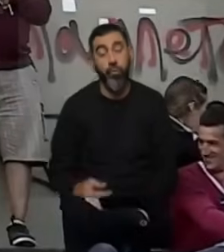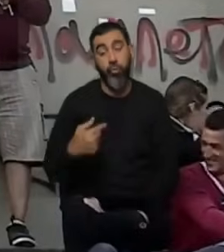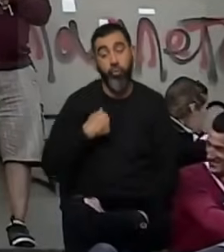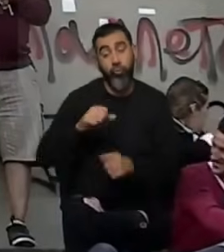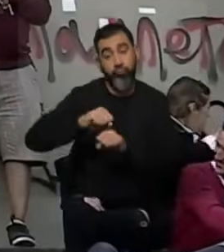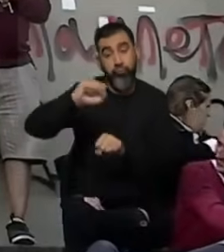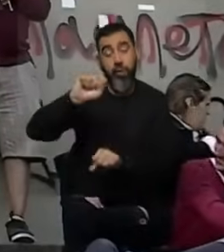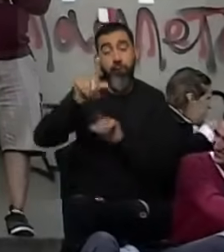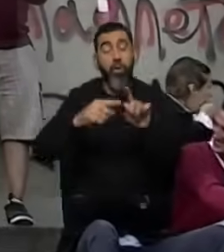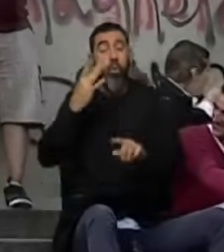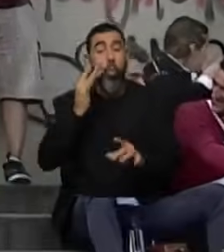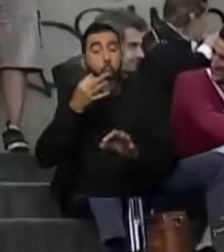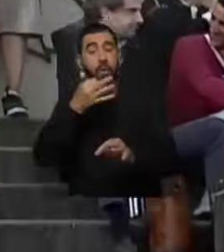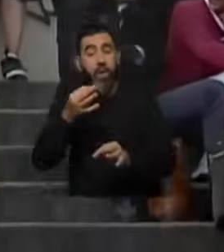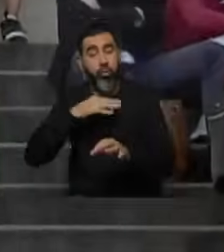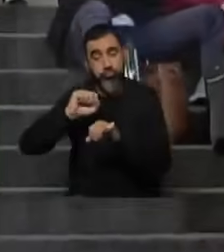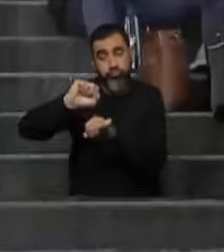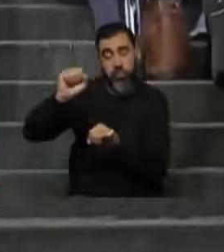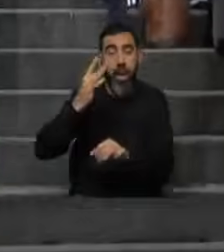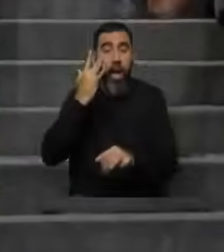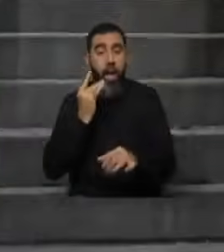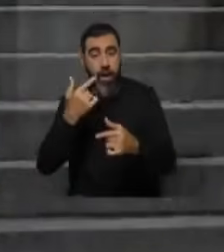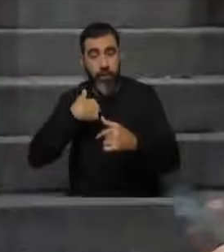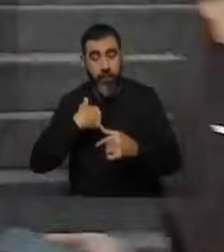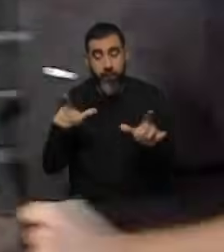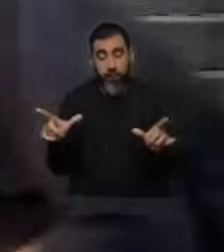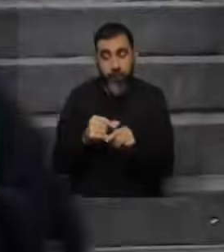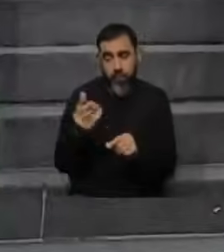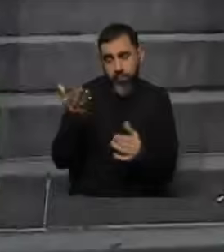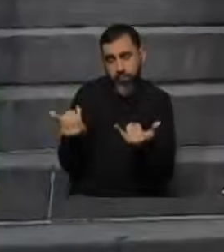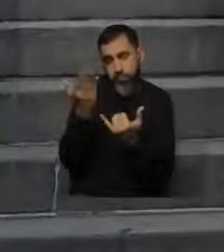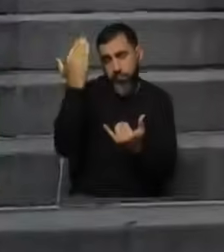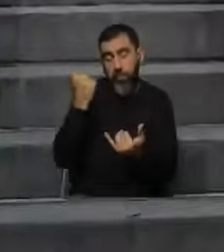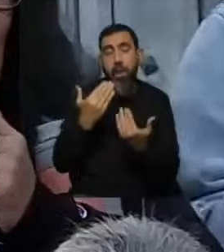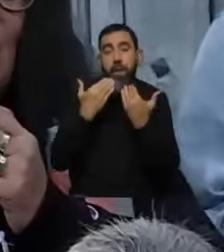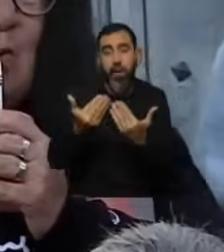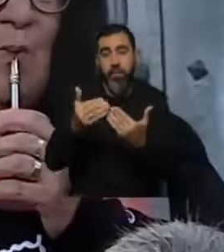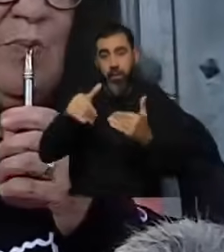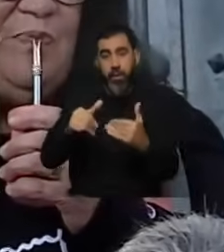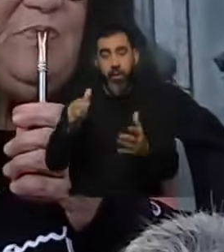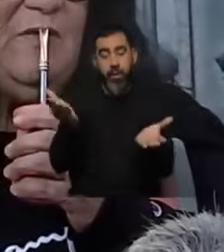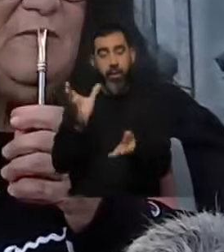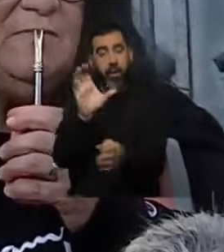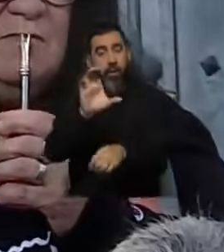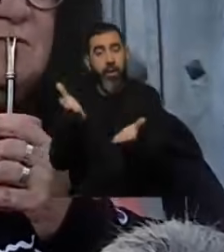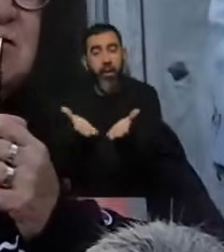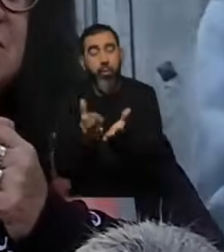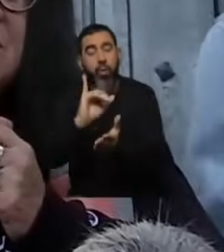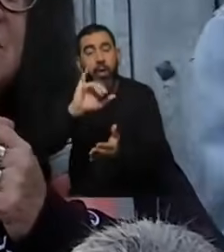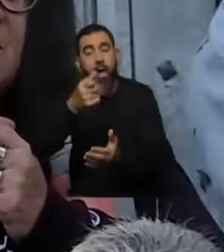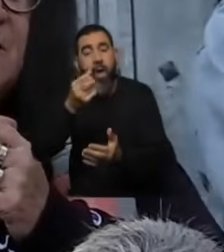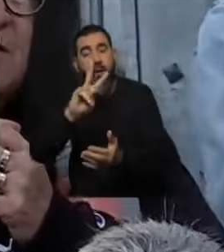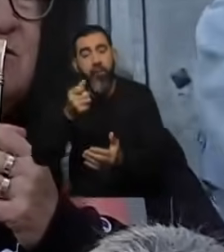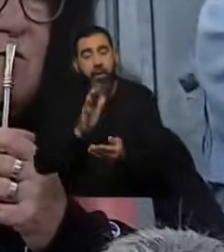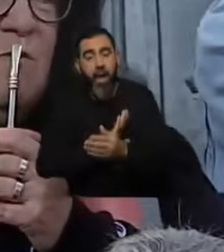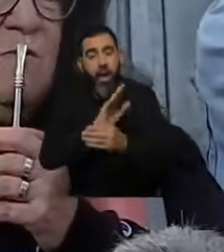egresado de la facultad de Bellas Artes soy licenciado en bellas artes lo terminé hace un tiempo la carrera gracias a qu gracias a haber cursado en el Liceo yava y la accesibilidad